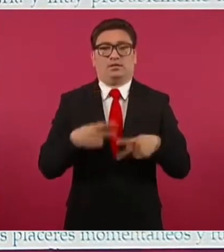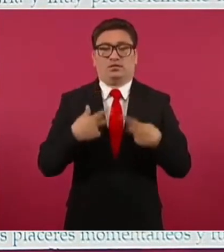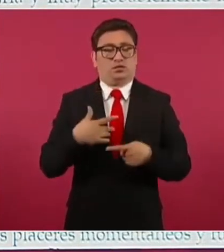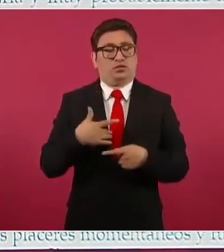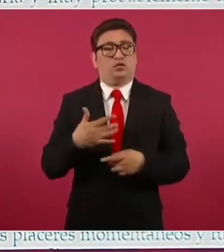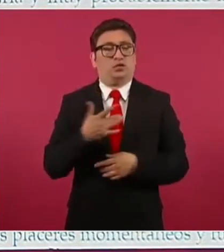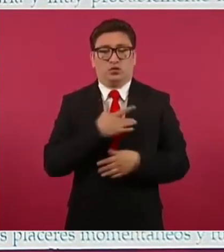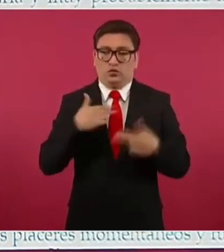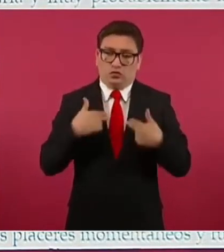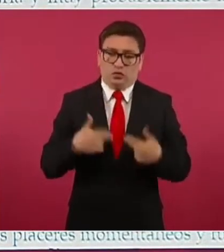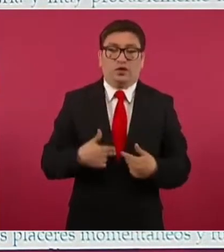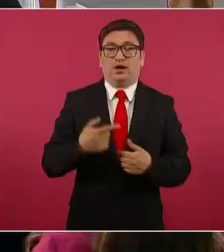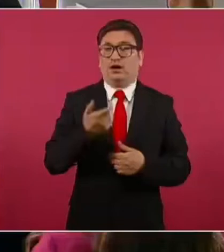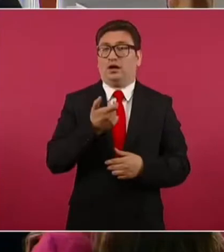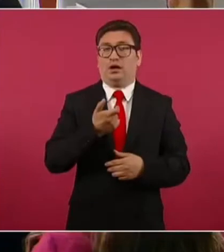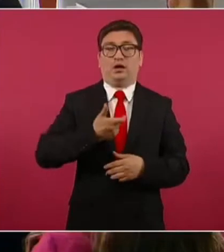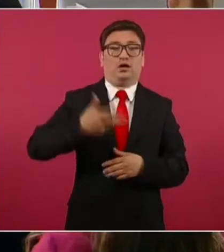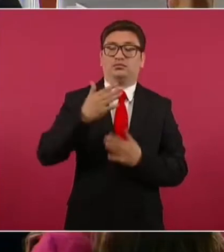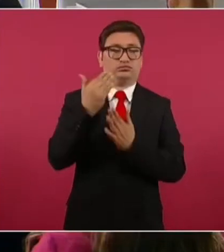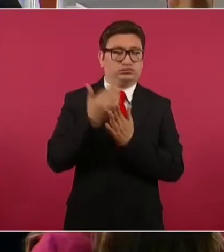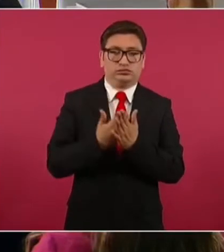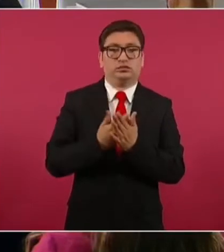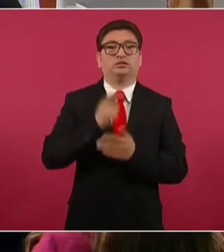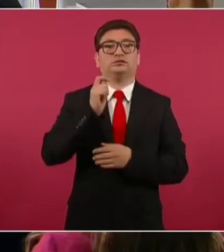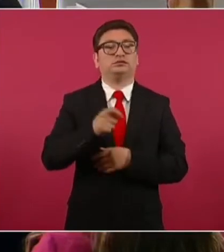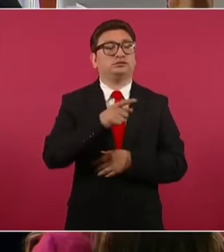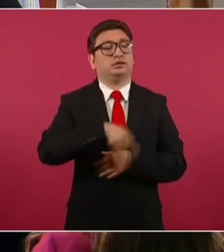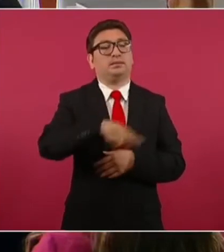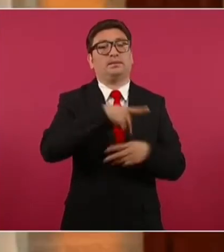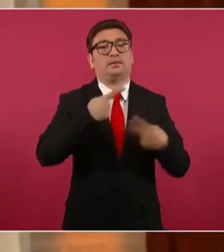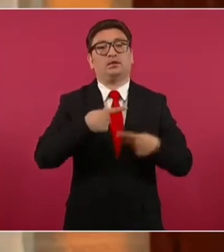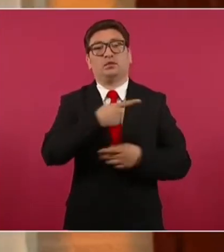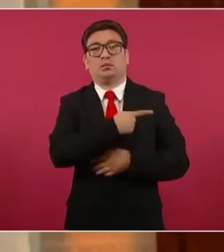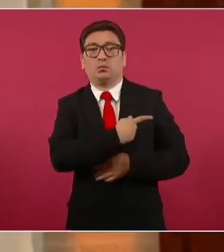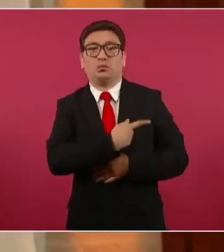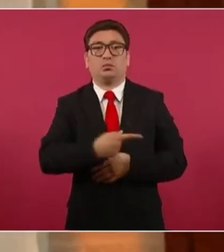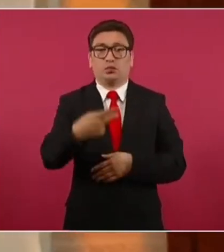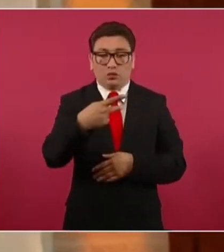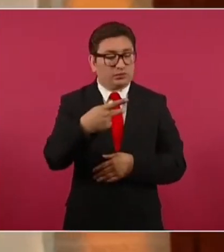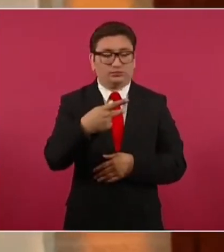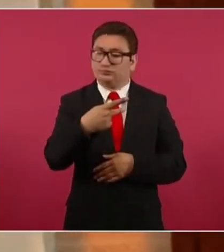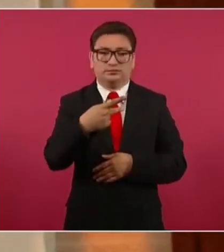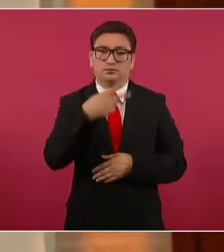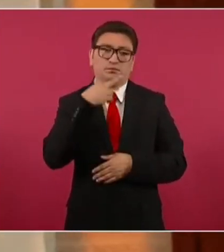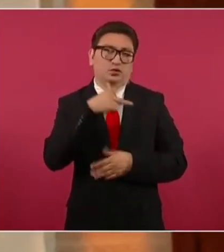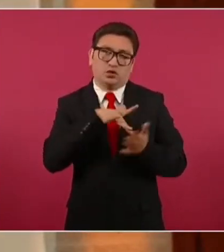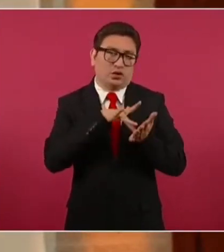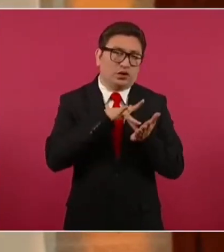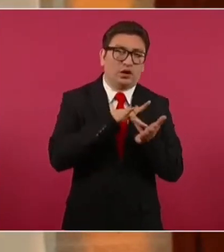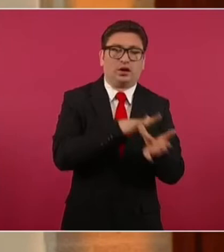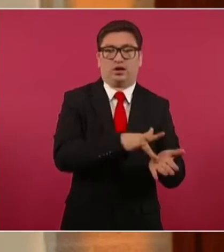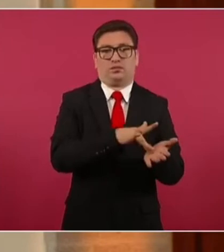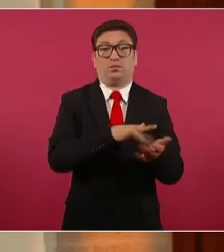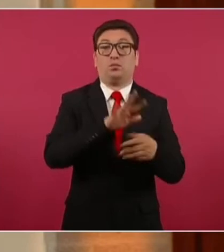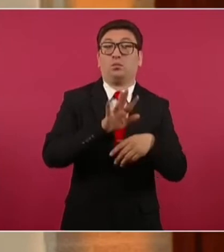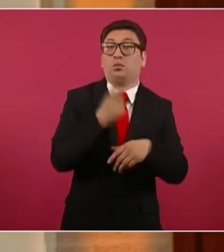improbablemente la menos cara, es acabar con la pobreza que induce al desorden